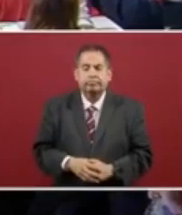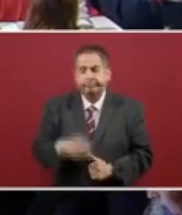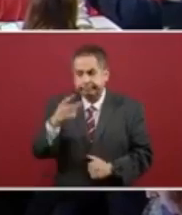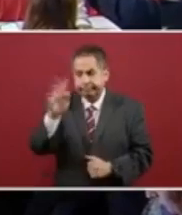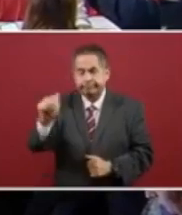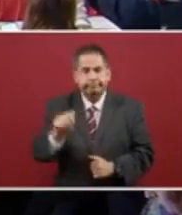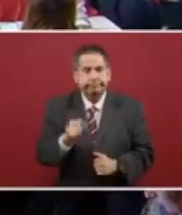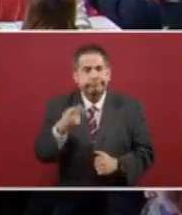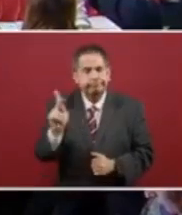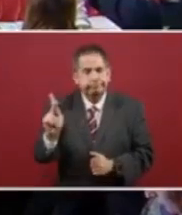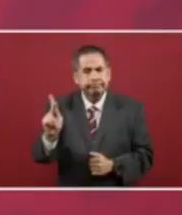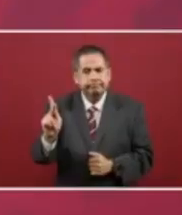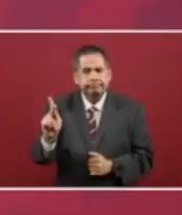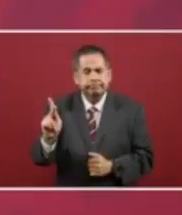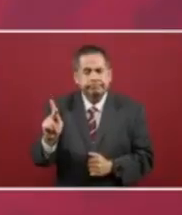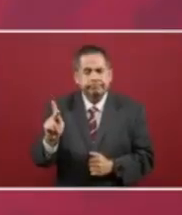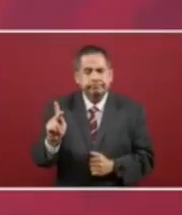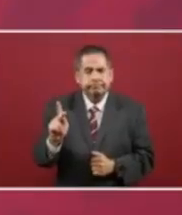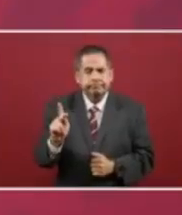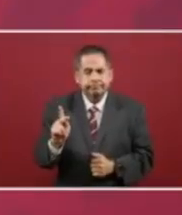Pero miren,